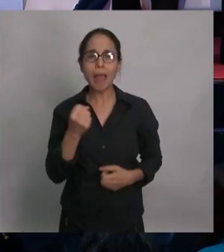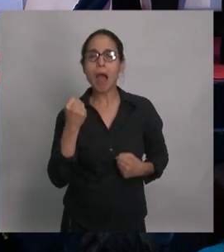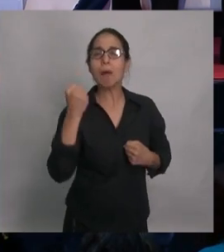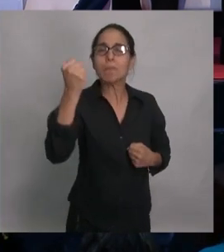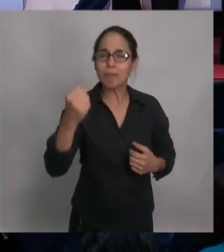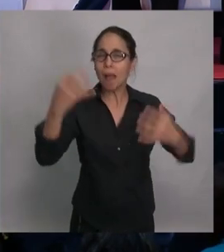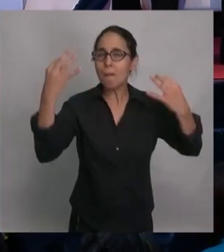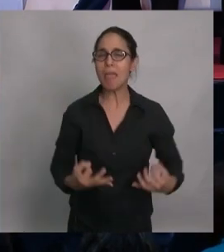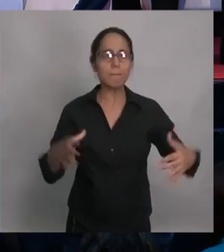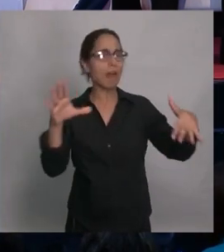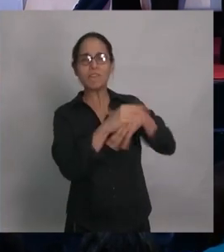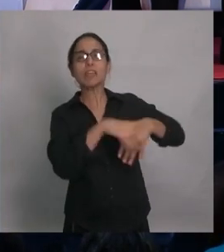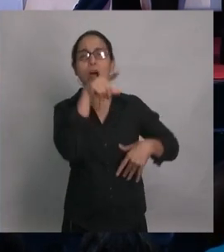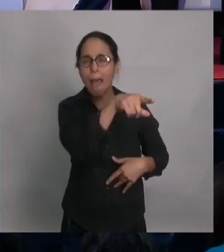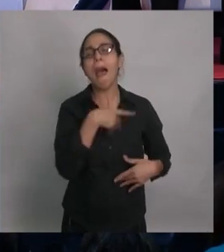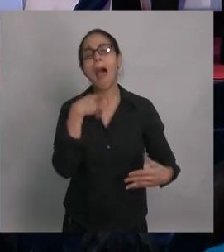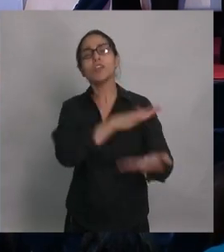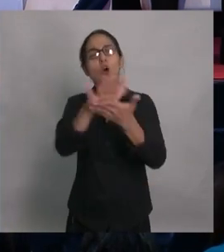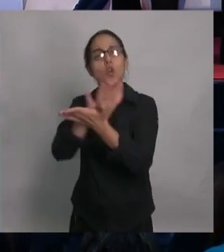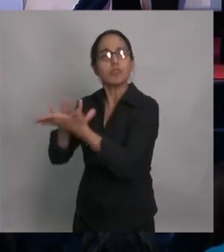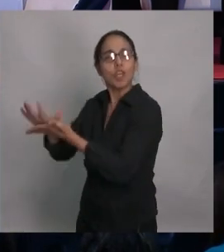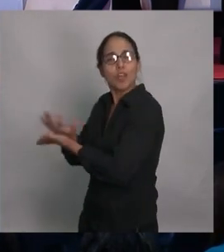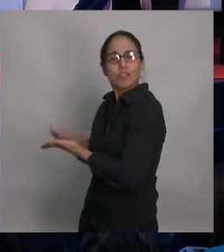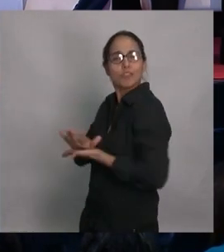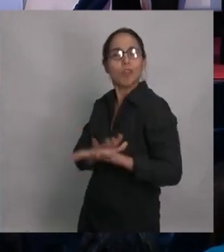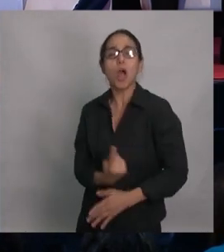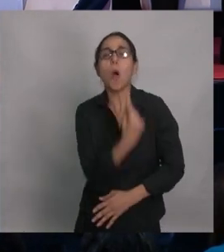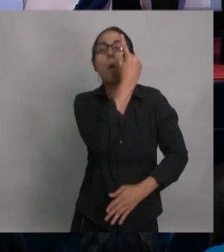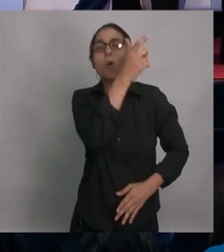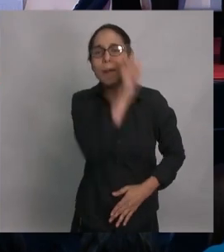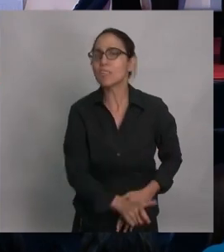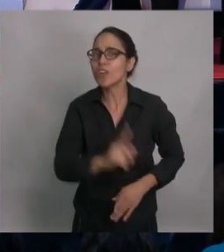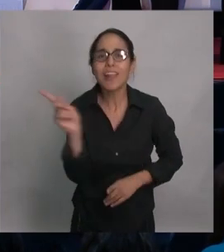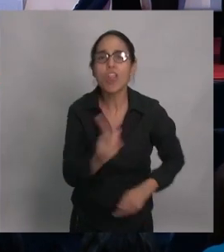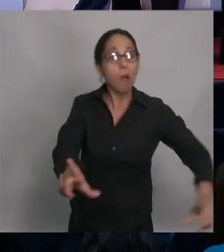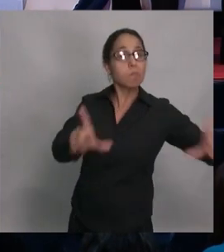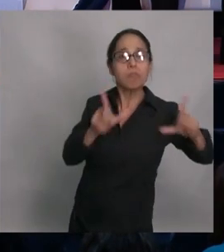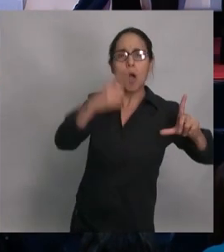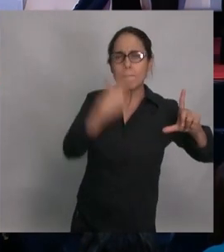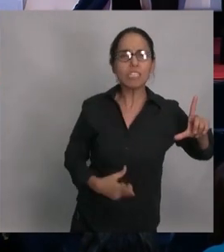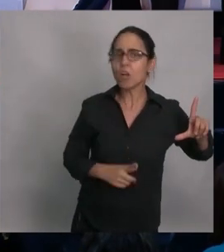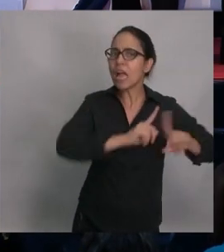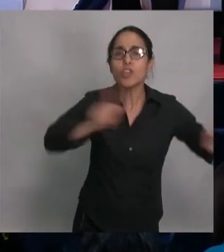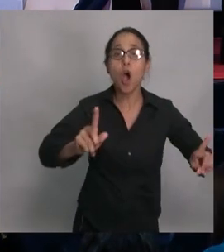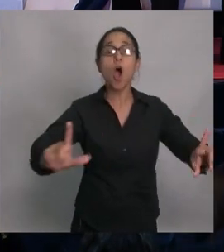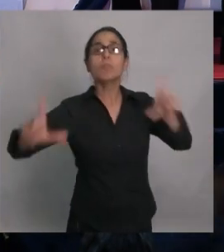maravilla va a resolver todos los problemas. Porque es la hora del protagonismo del pueblo, porque si no,